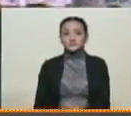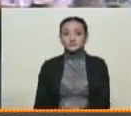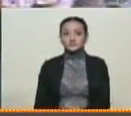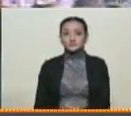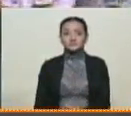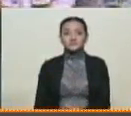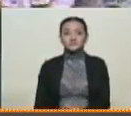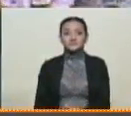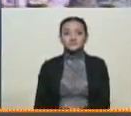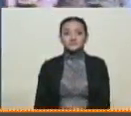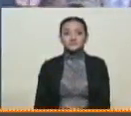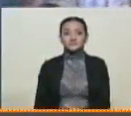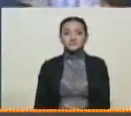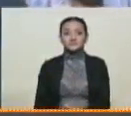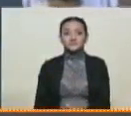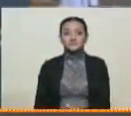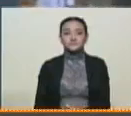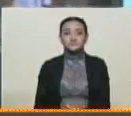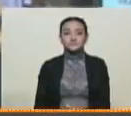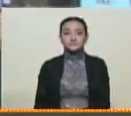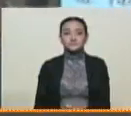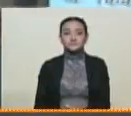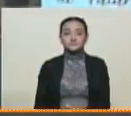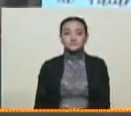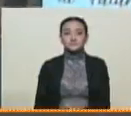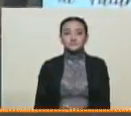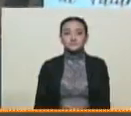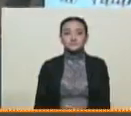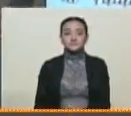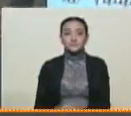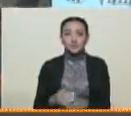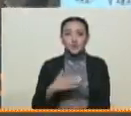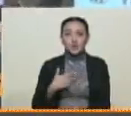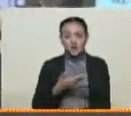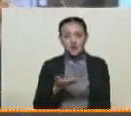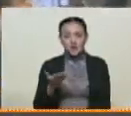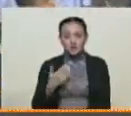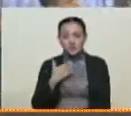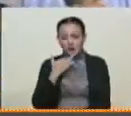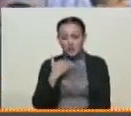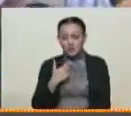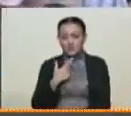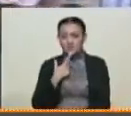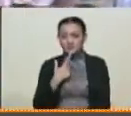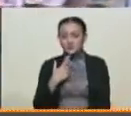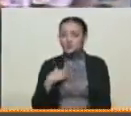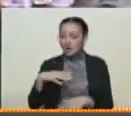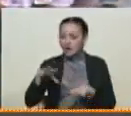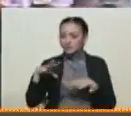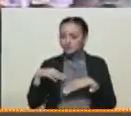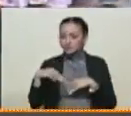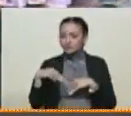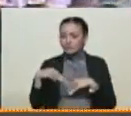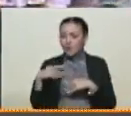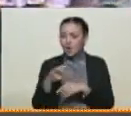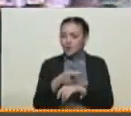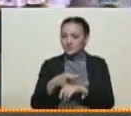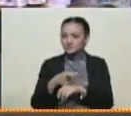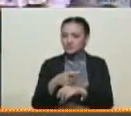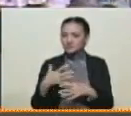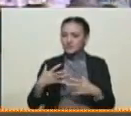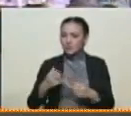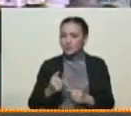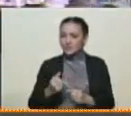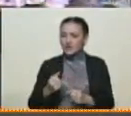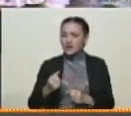Así que quiero que ustedes se sumen. Yo les voy a decir algo, yo asumo desde la gobernación la seguridad, las vías y el